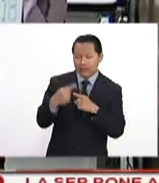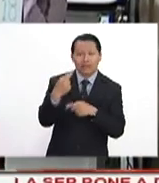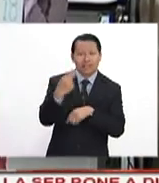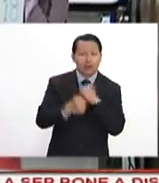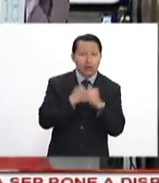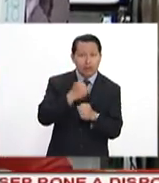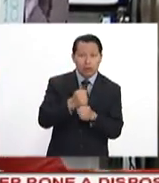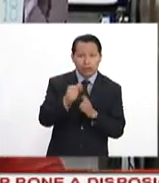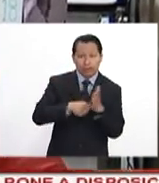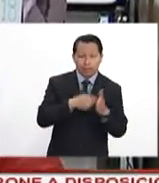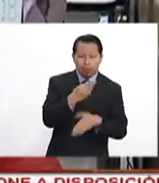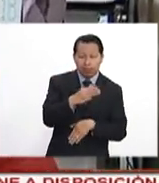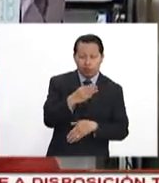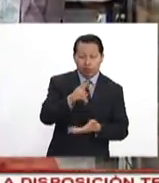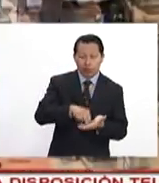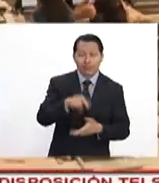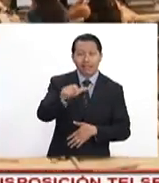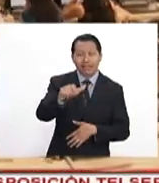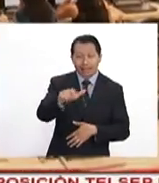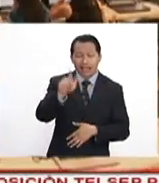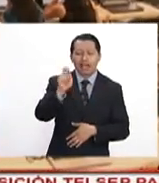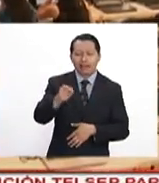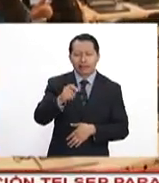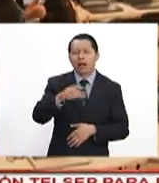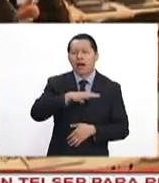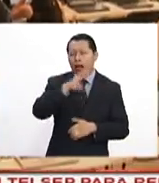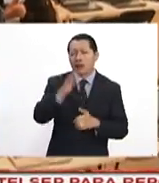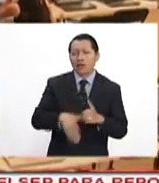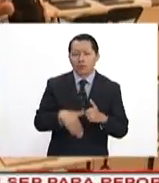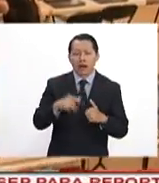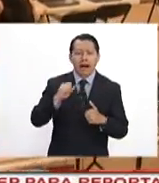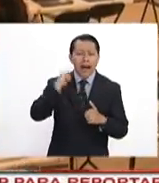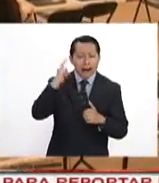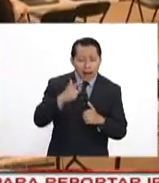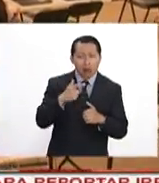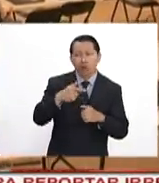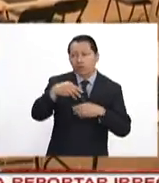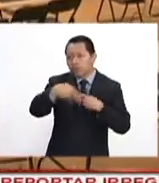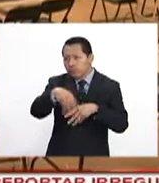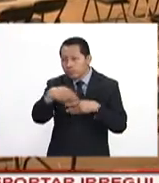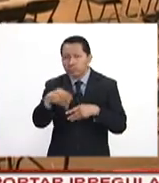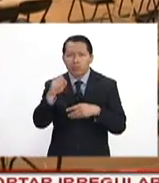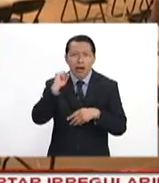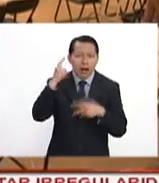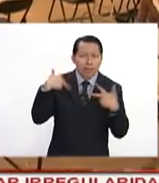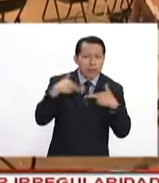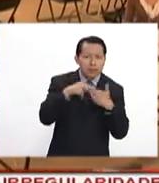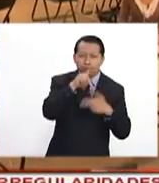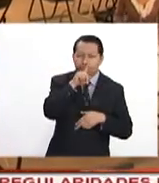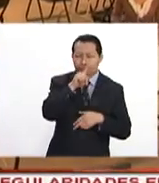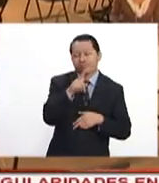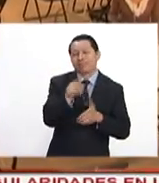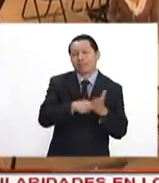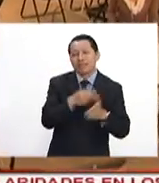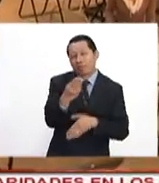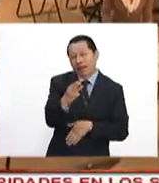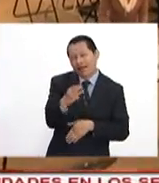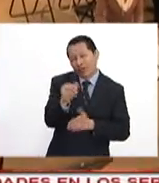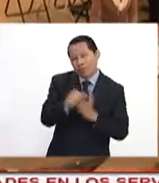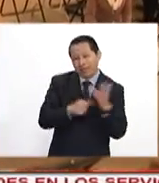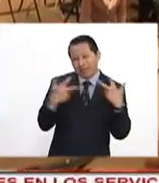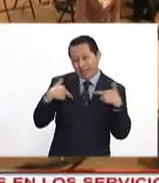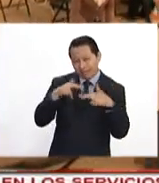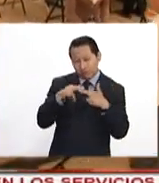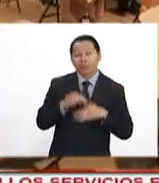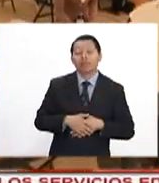mes de mayo de 2017, concluyó sin paros magisteriales, el mes de mayo, el mes del maestro. Además, destacó que se